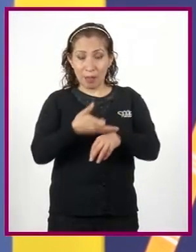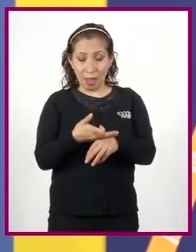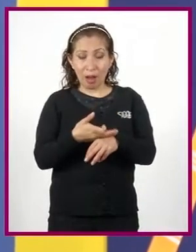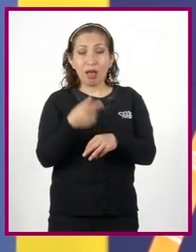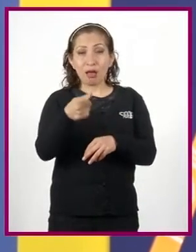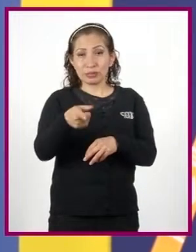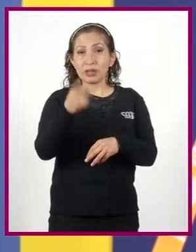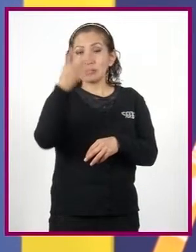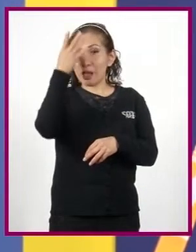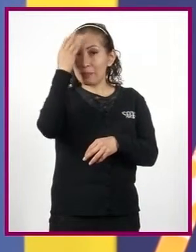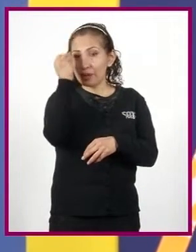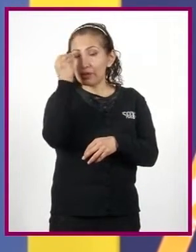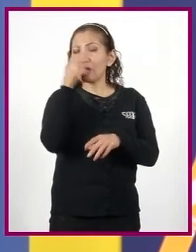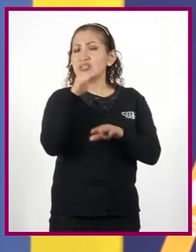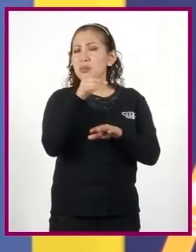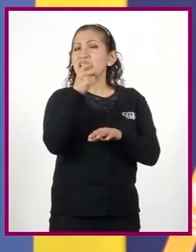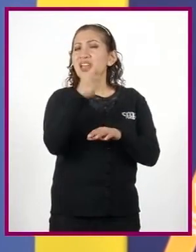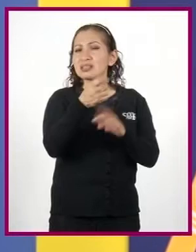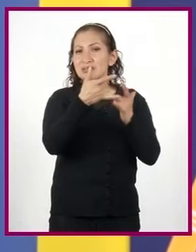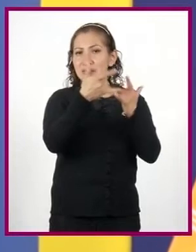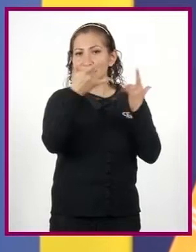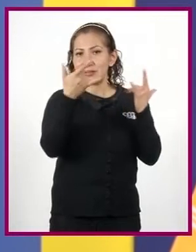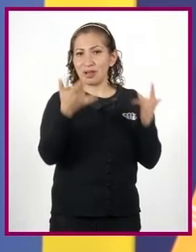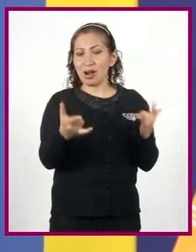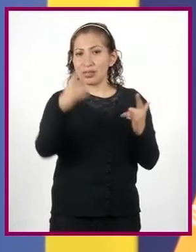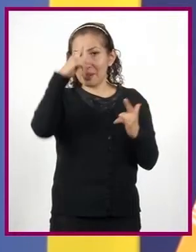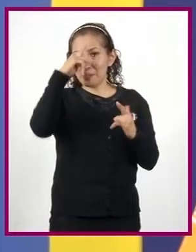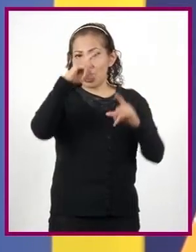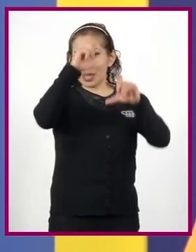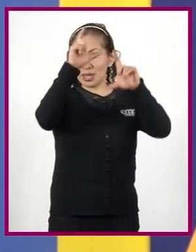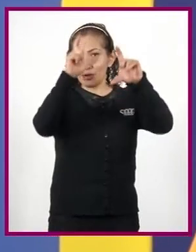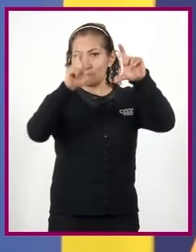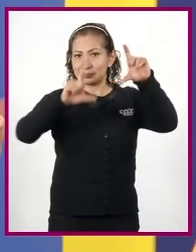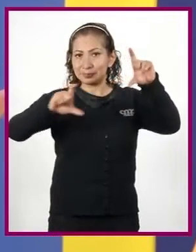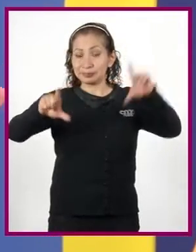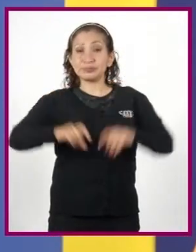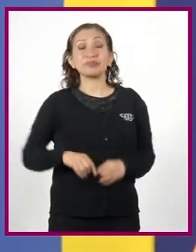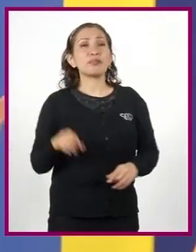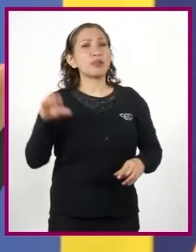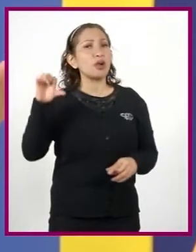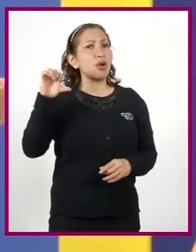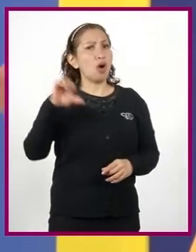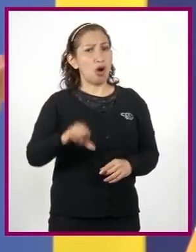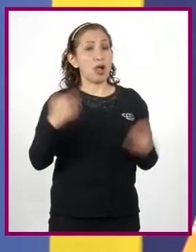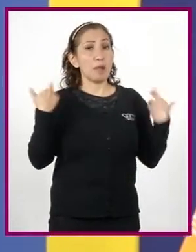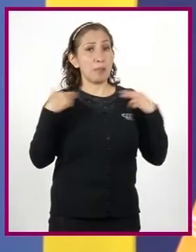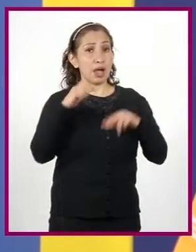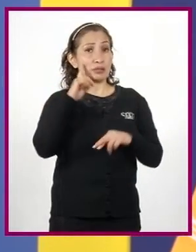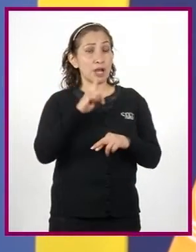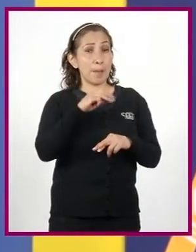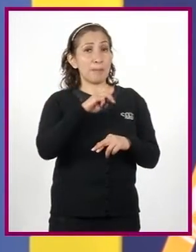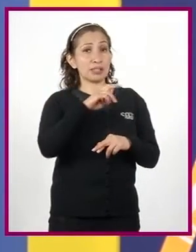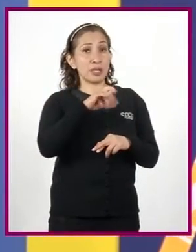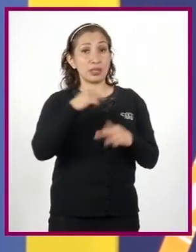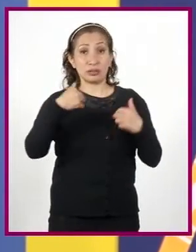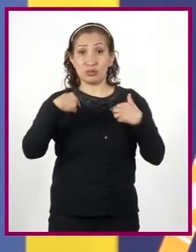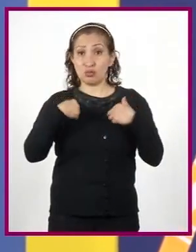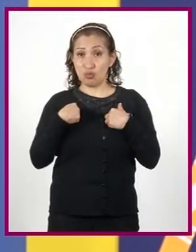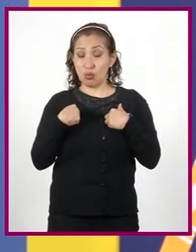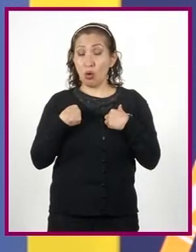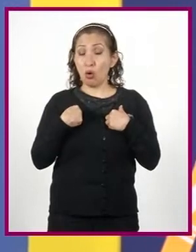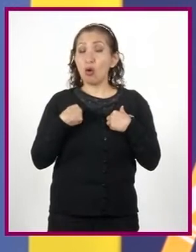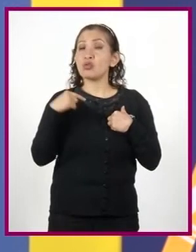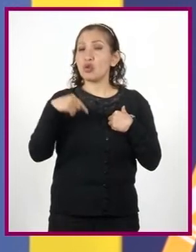estén aprendiendo acerca de la historia de nuestro país. El día de hoy, la maestra Mercedes y una servidora